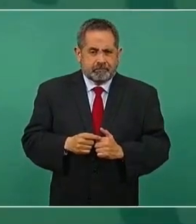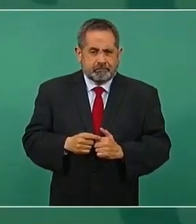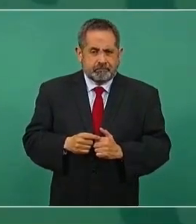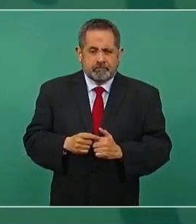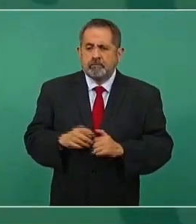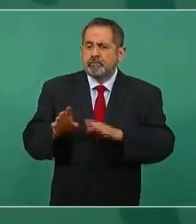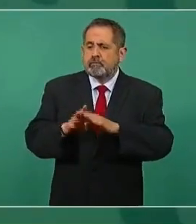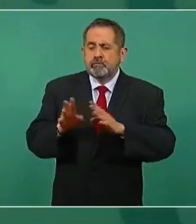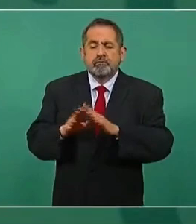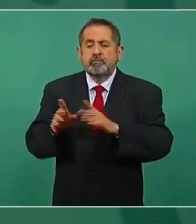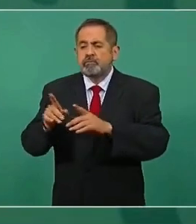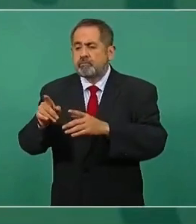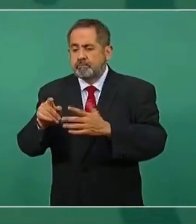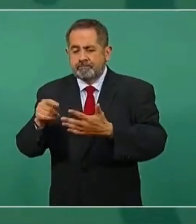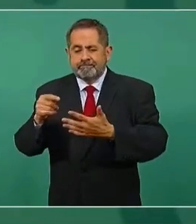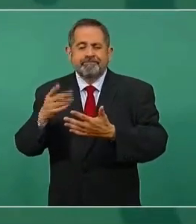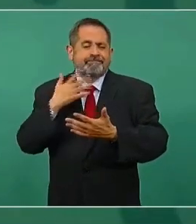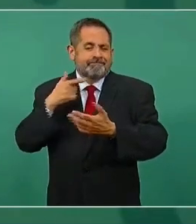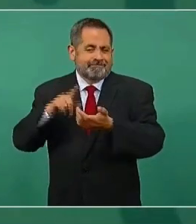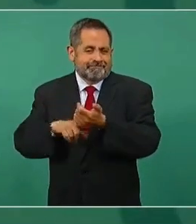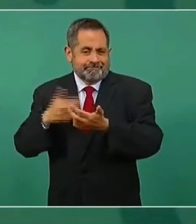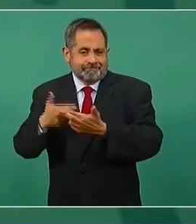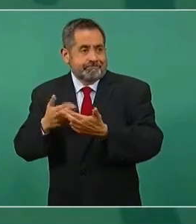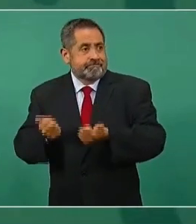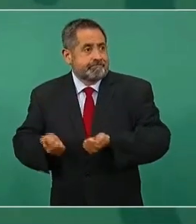la distribución de los combustibles,